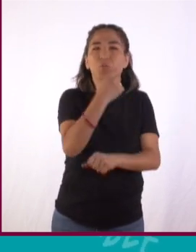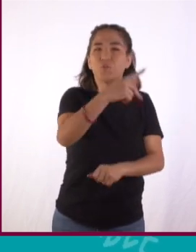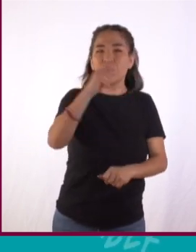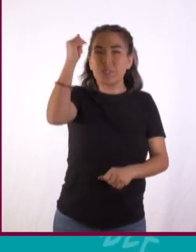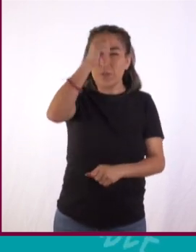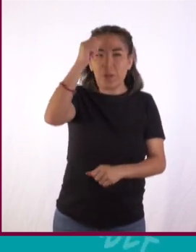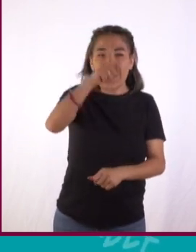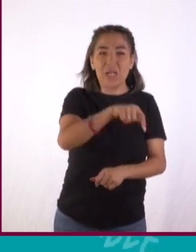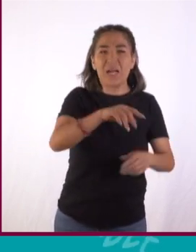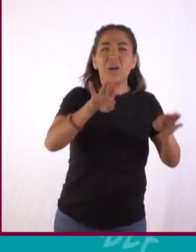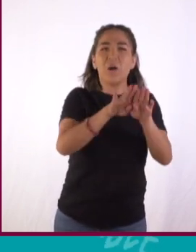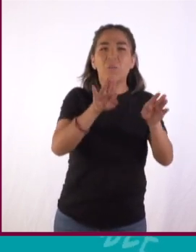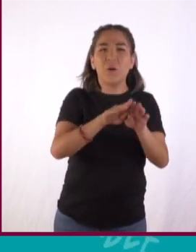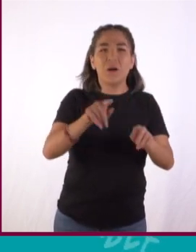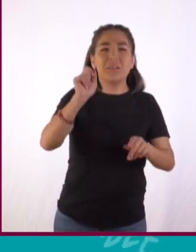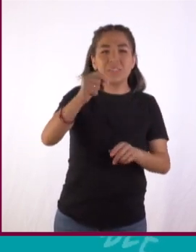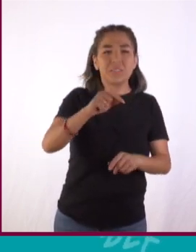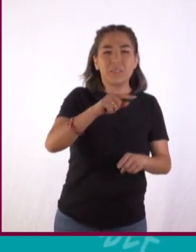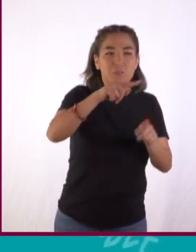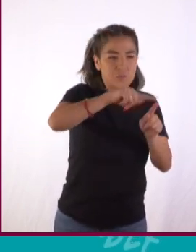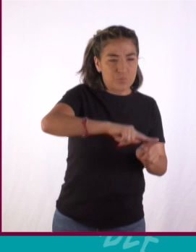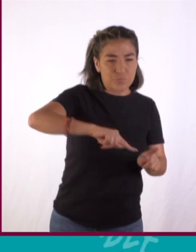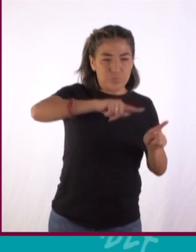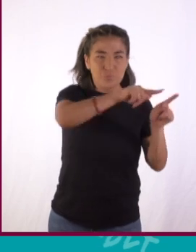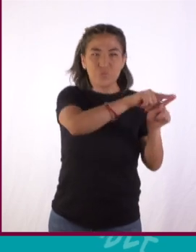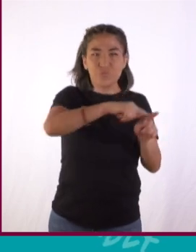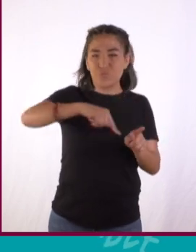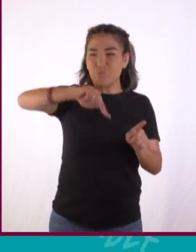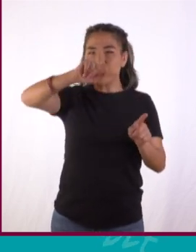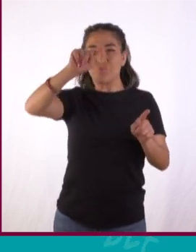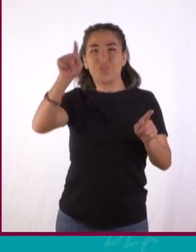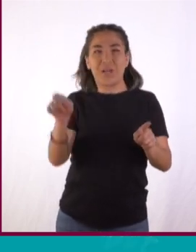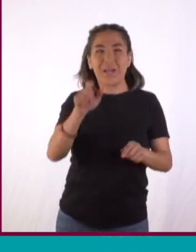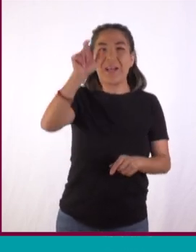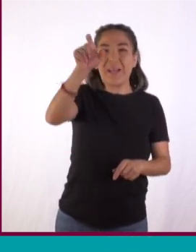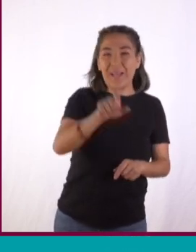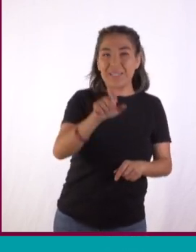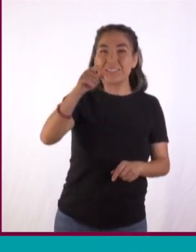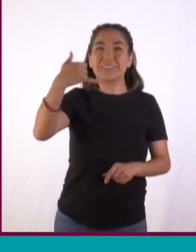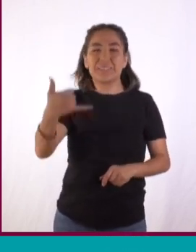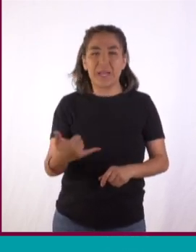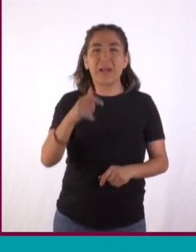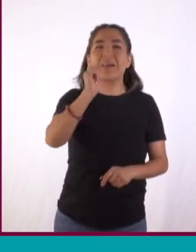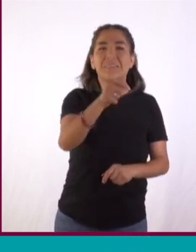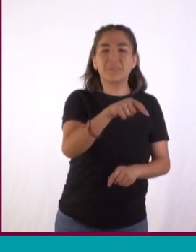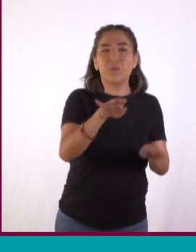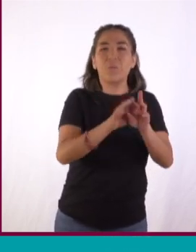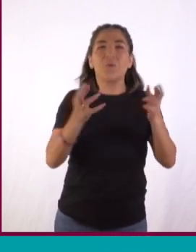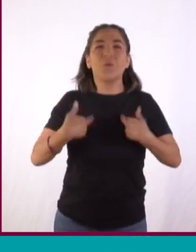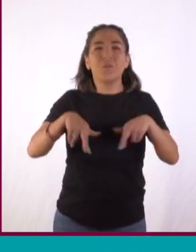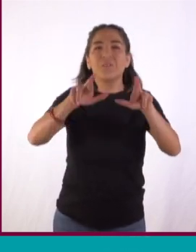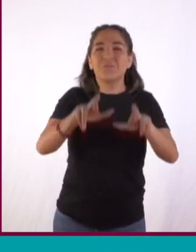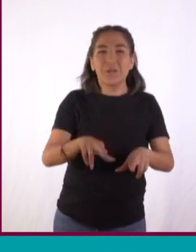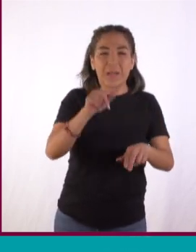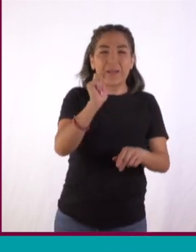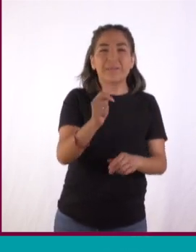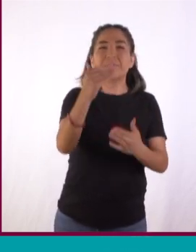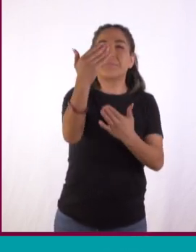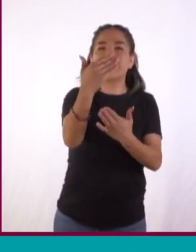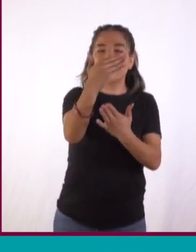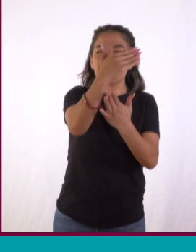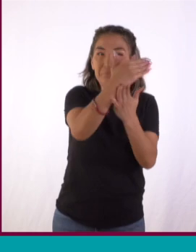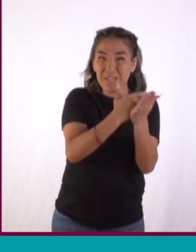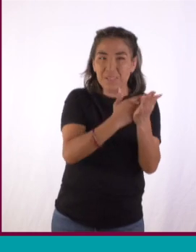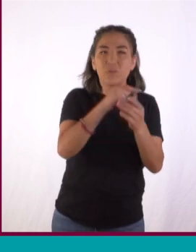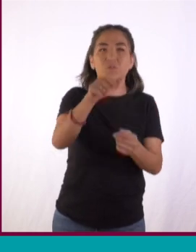magnetización. Las dos líneas que aparecen flanqueando a la curva que nace del cruce de los ejes X y Y representan lo que sucede